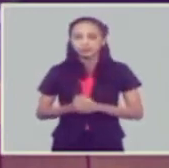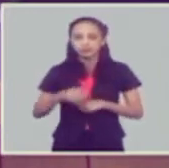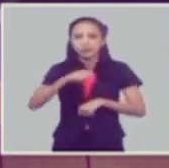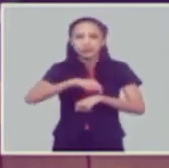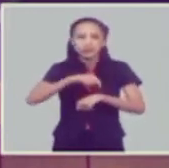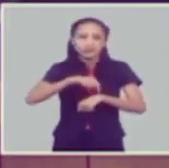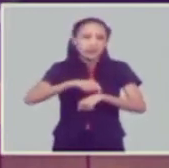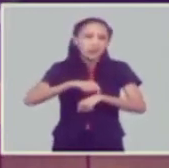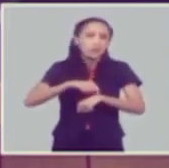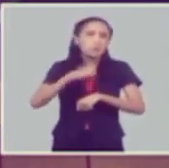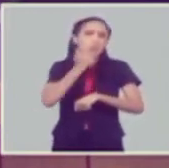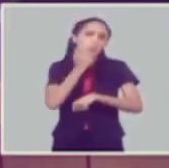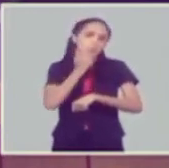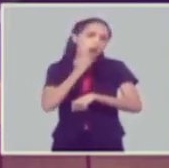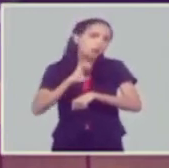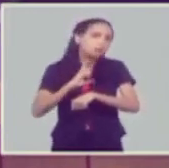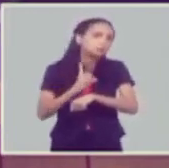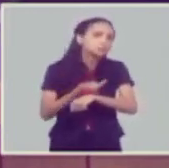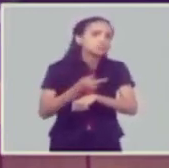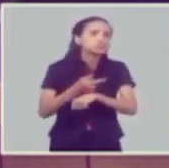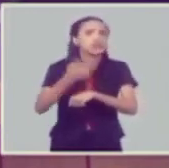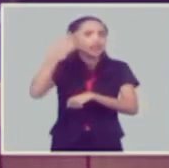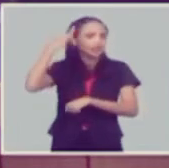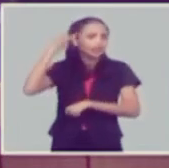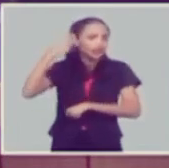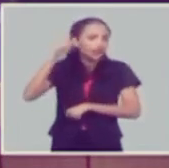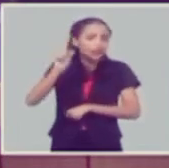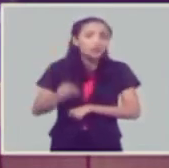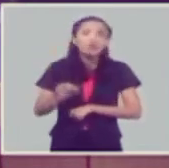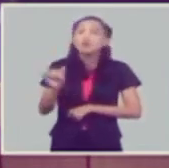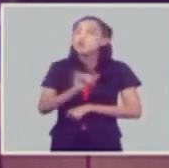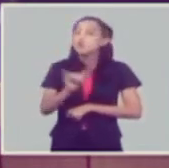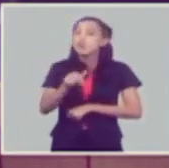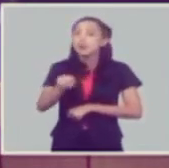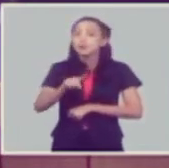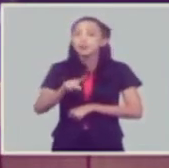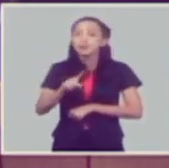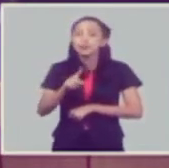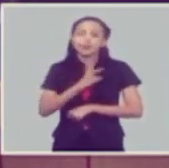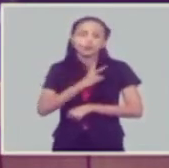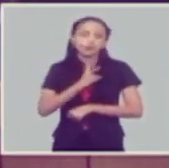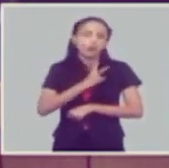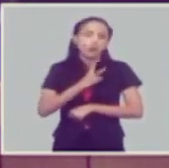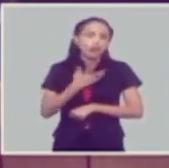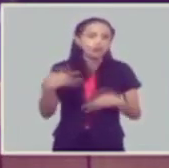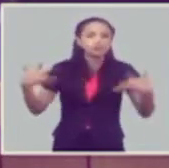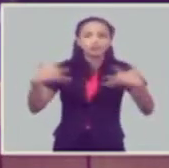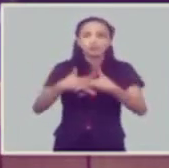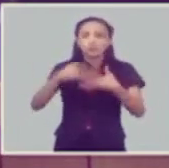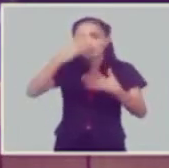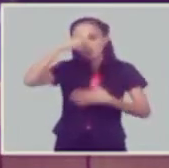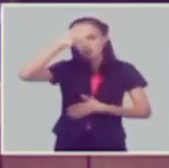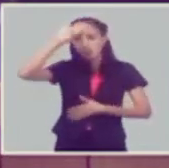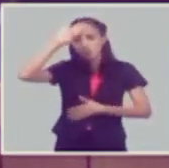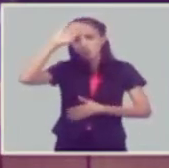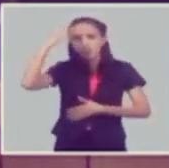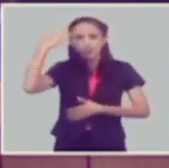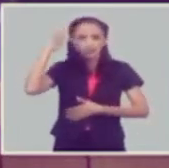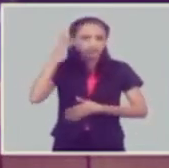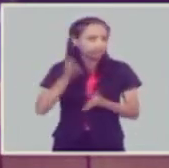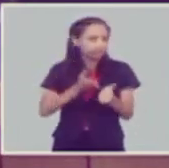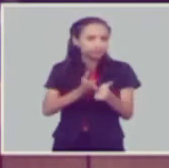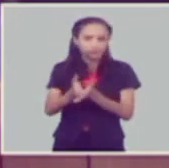en el exterior. La voluntad de continuar fortaleciendo los vínculos entre Cuba y sus nacionales en el extranjero es